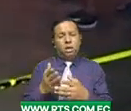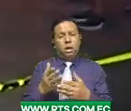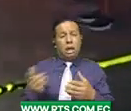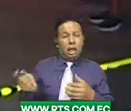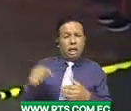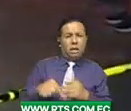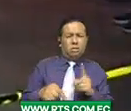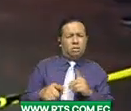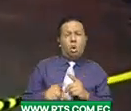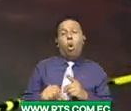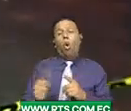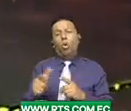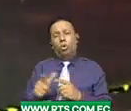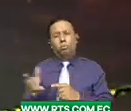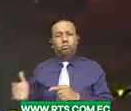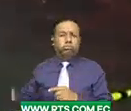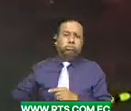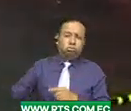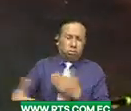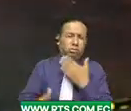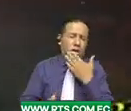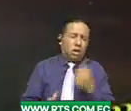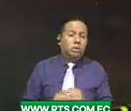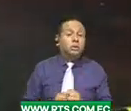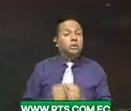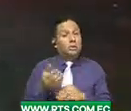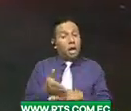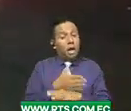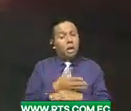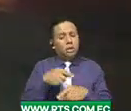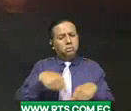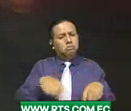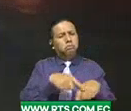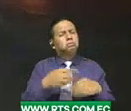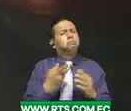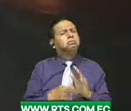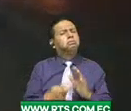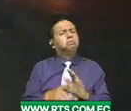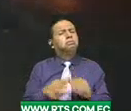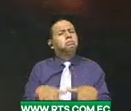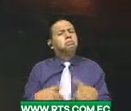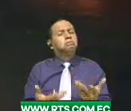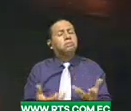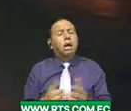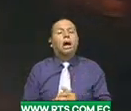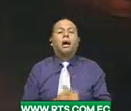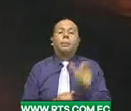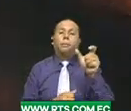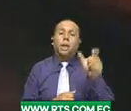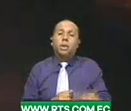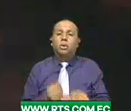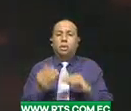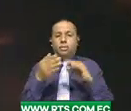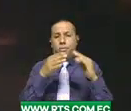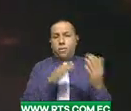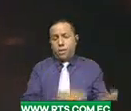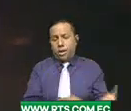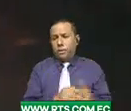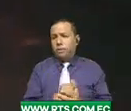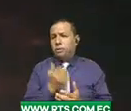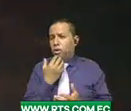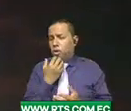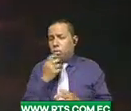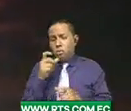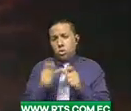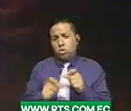Sin embargo, lo que sí sucedió, como ya les dijimos, fue el fallecimiento de esta persona.